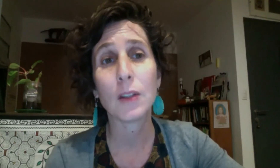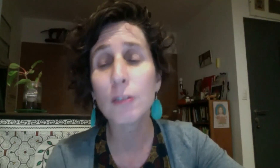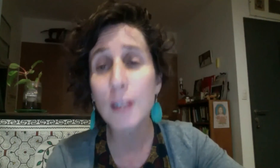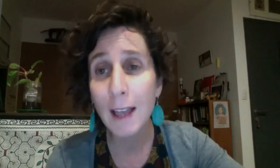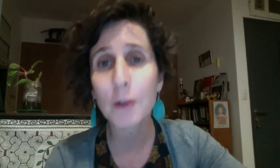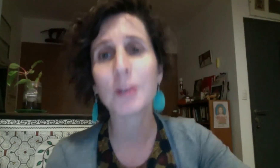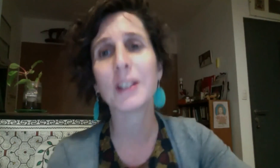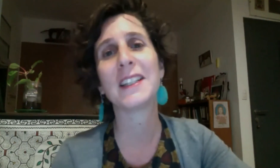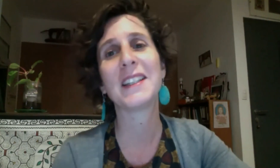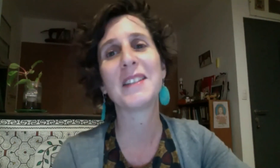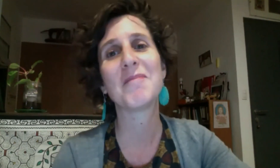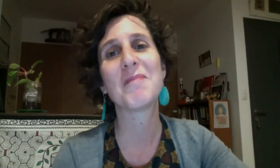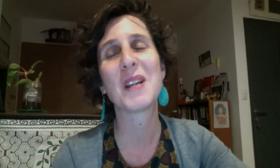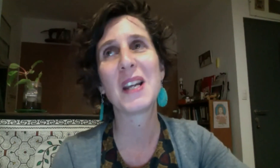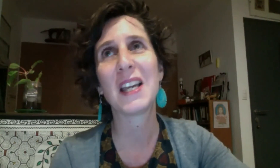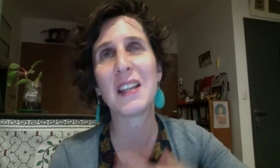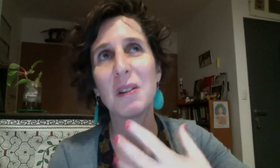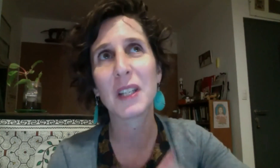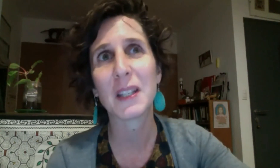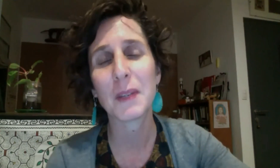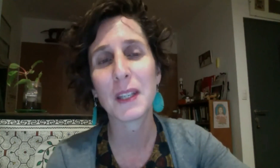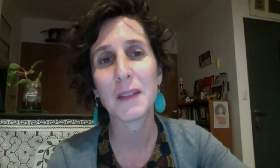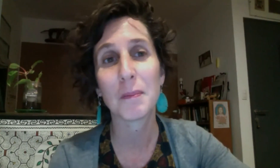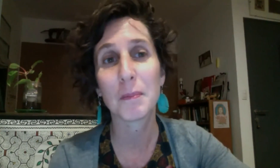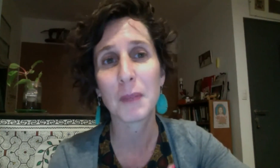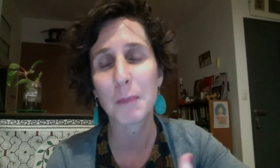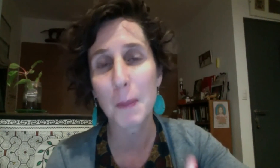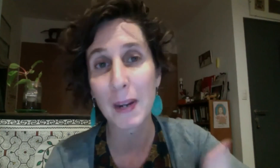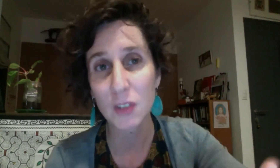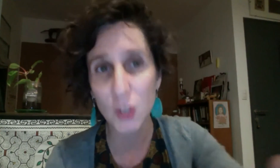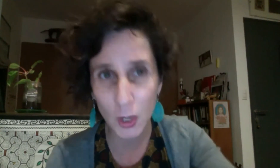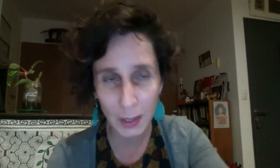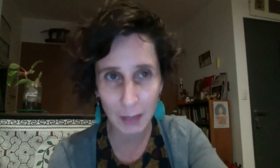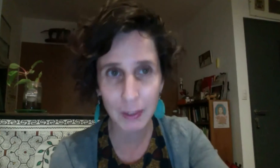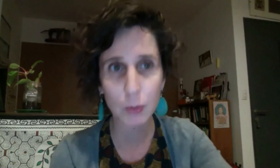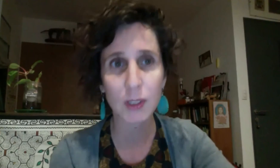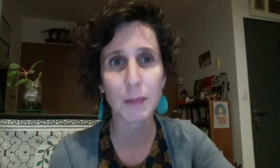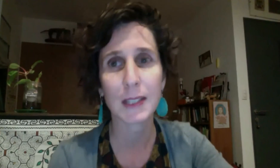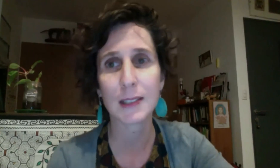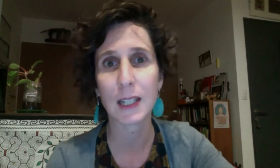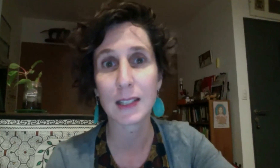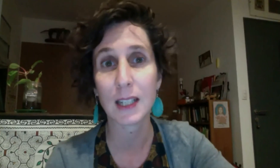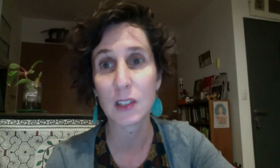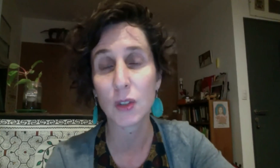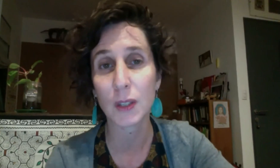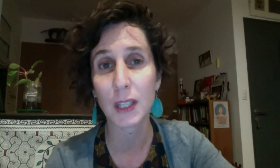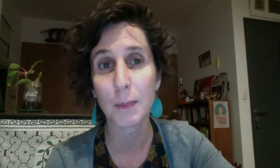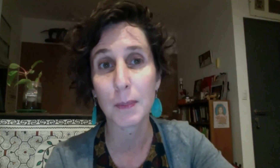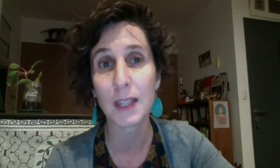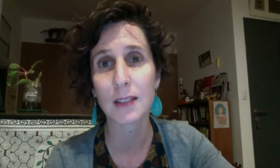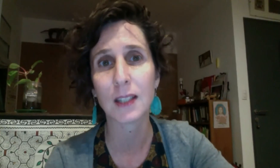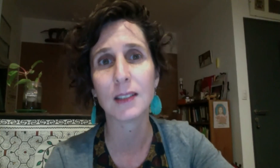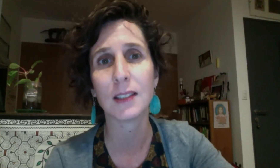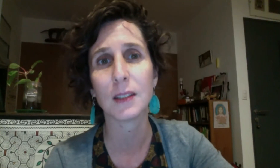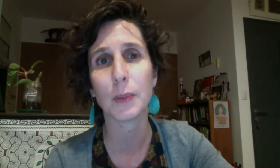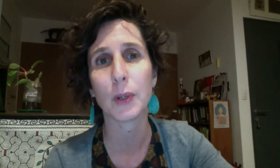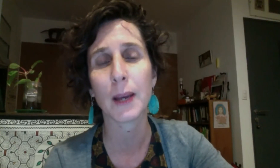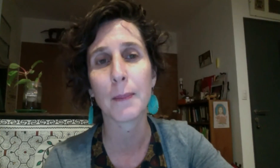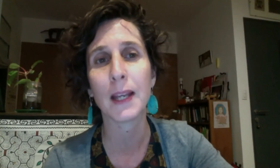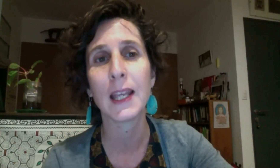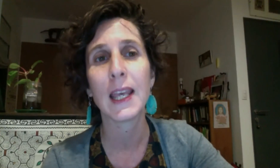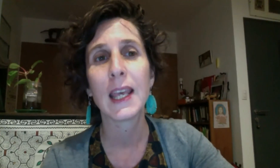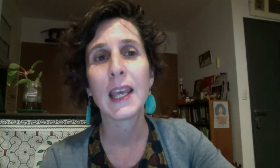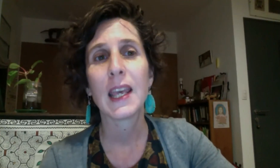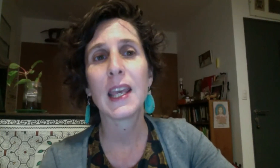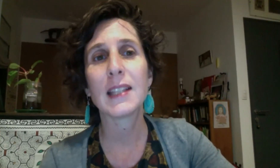De otro lado, lo que me pareció al ver justamente la selección de piezas de este